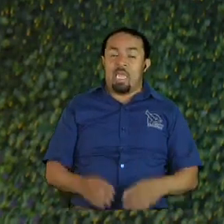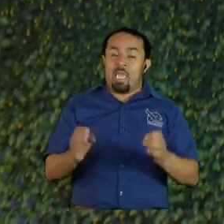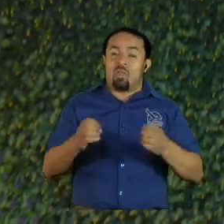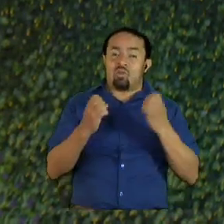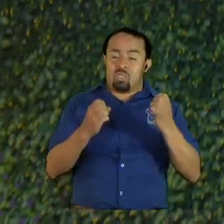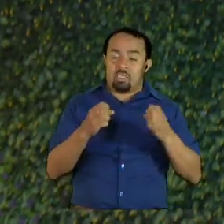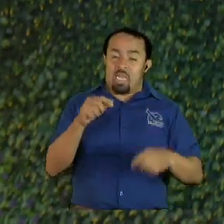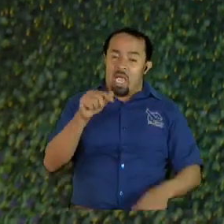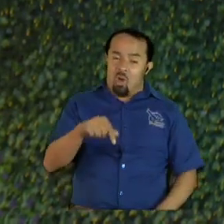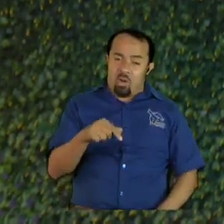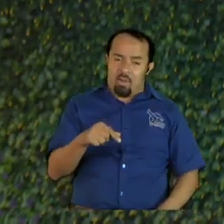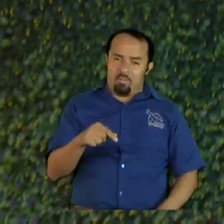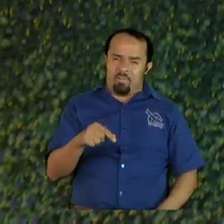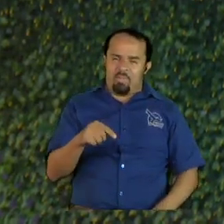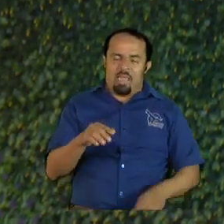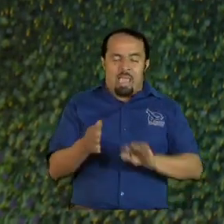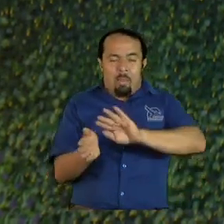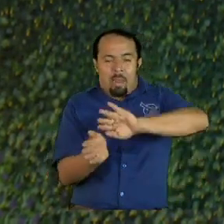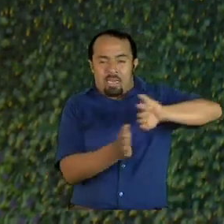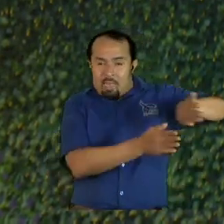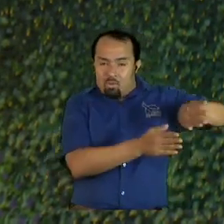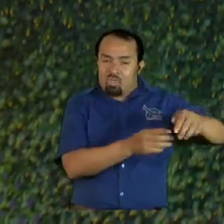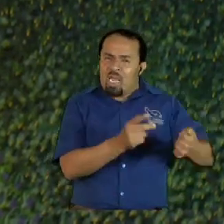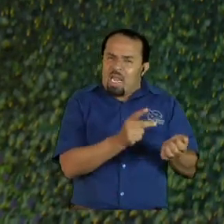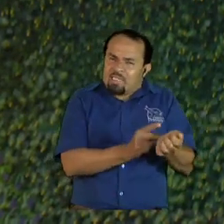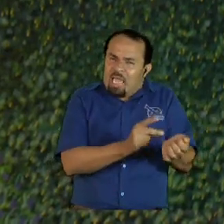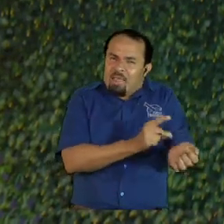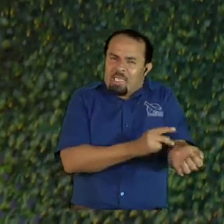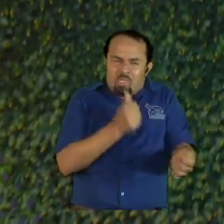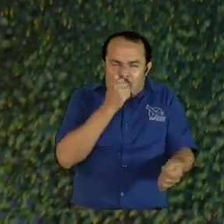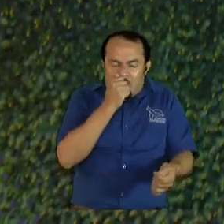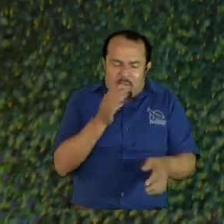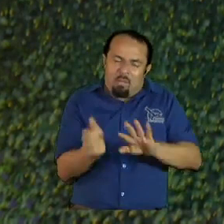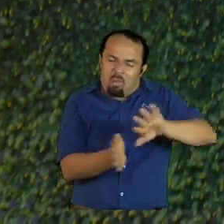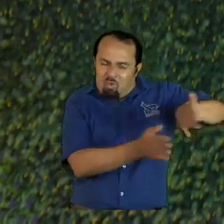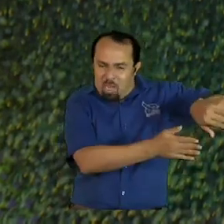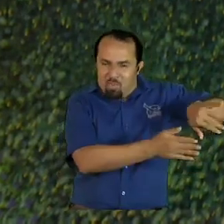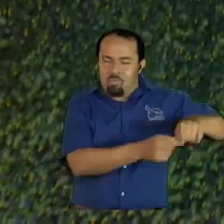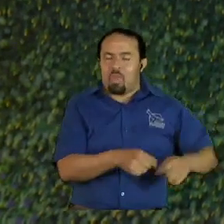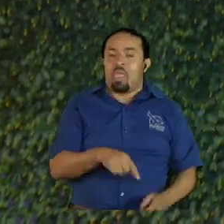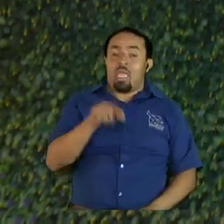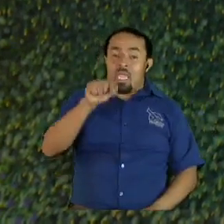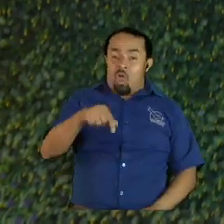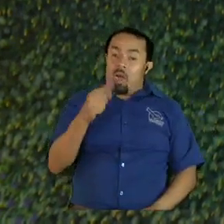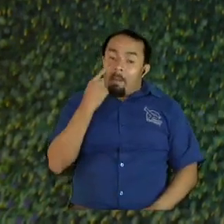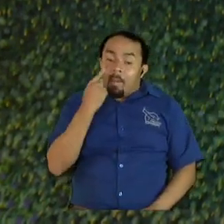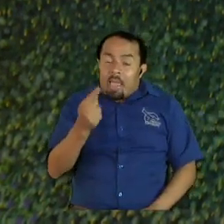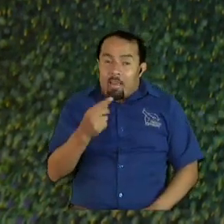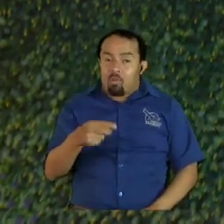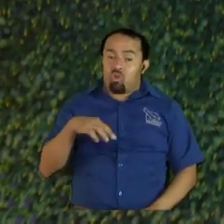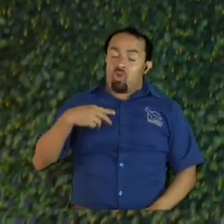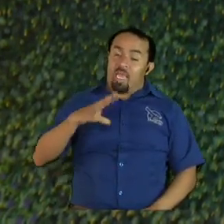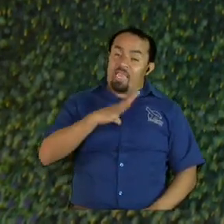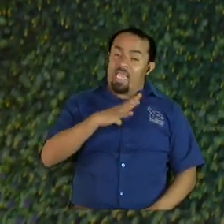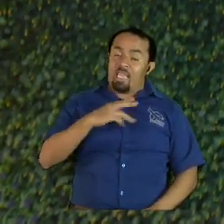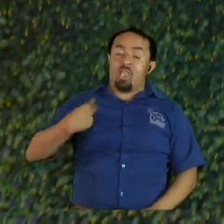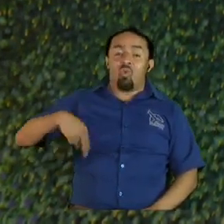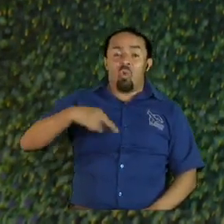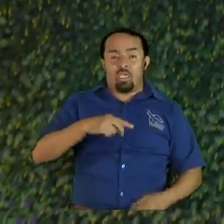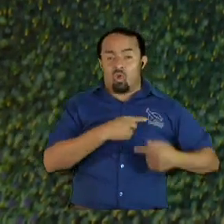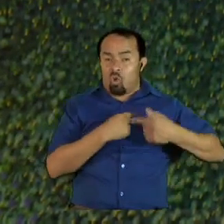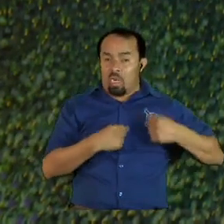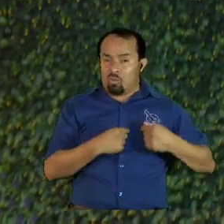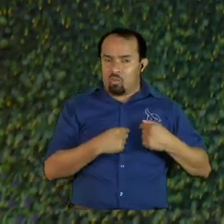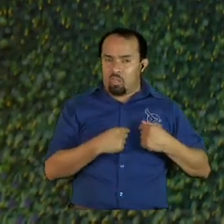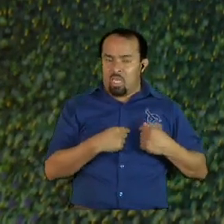Entonces, ahora dejemos las adicciones por un lado y vámonos con otro tipo de situaciones que tiene nuestro corazón y que nosotros